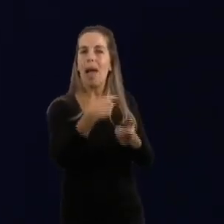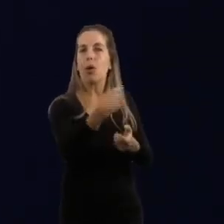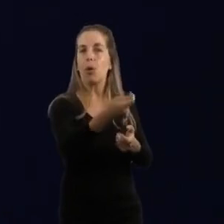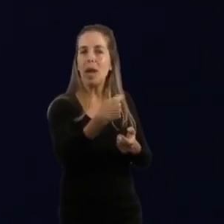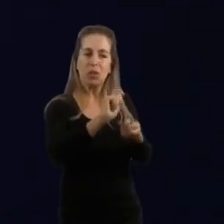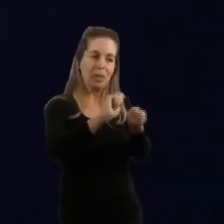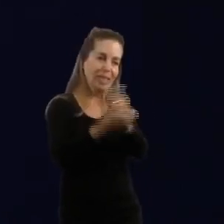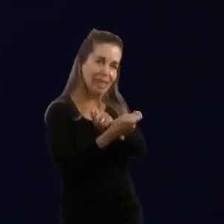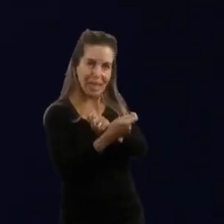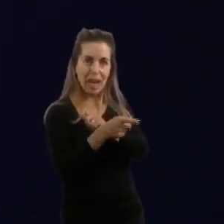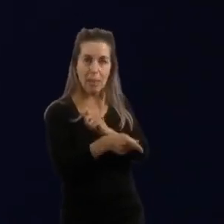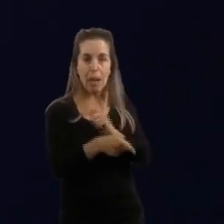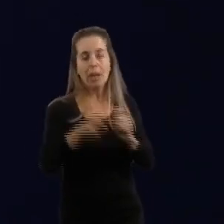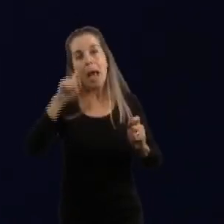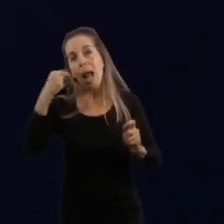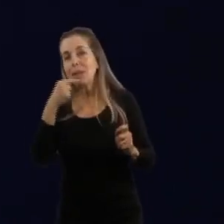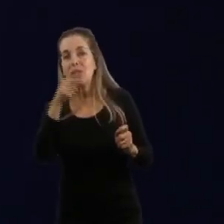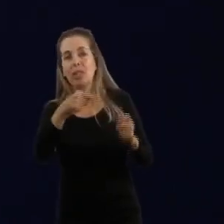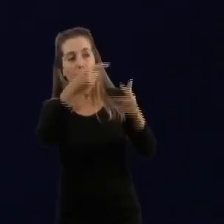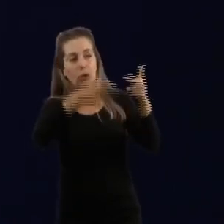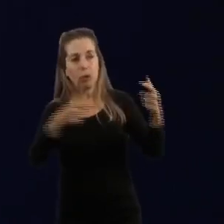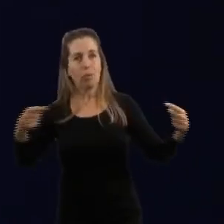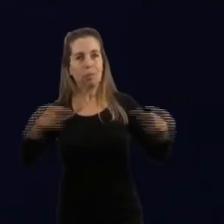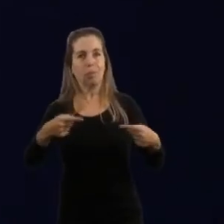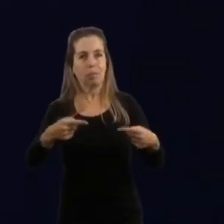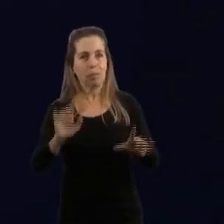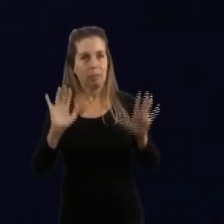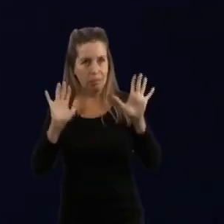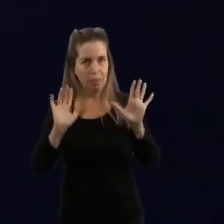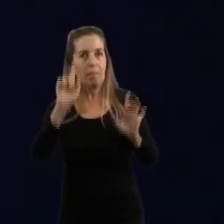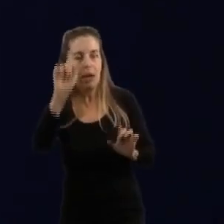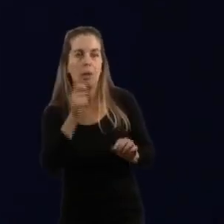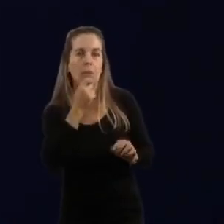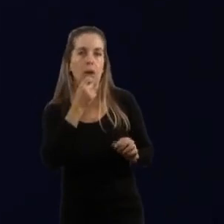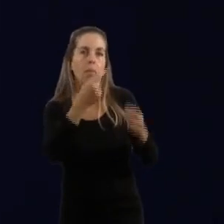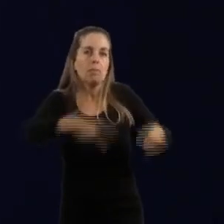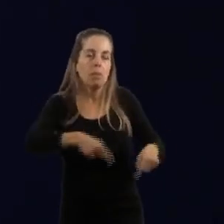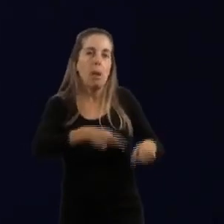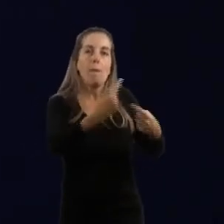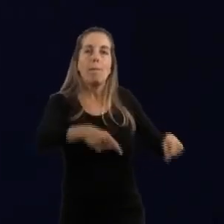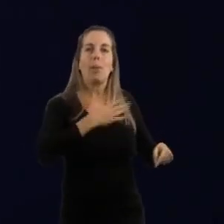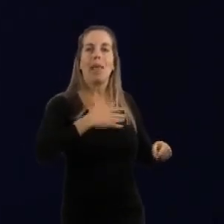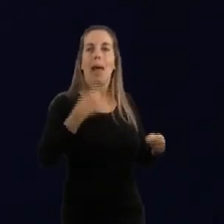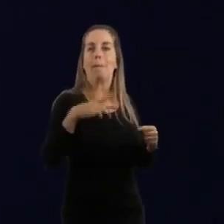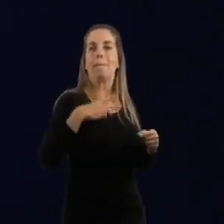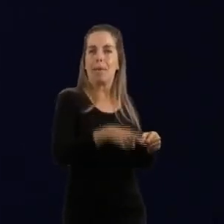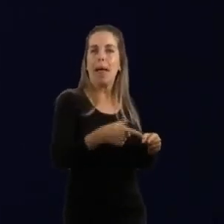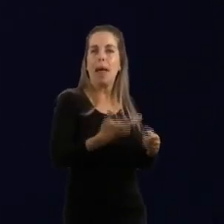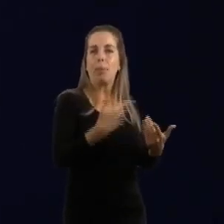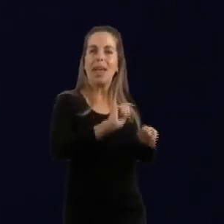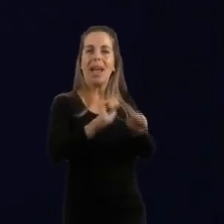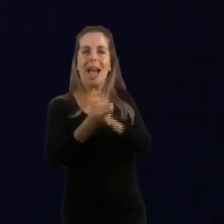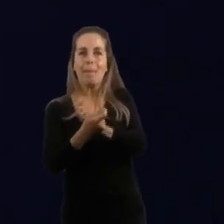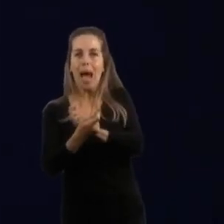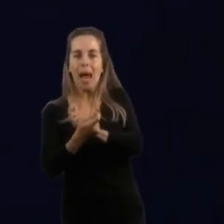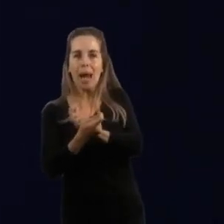provisional que asegure su sustentabilidad. Sin embargo, la propiedad privada puede ceder por razones de utilidad pública. Entonces, o